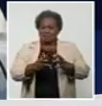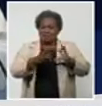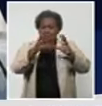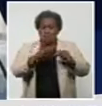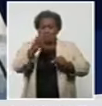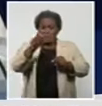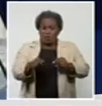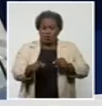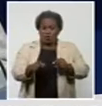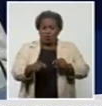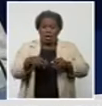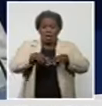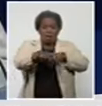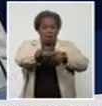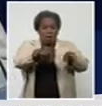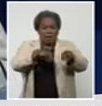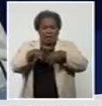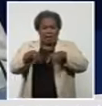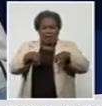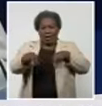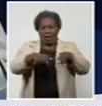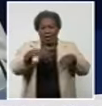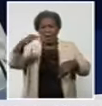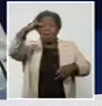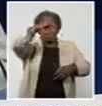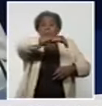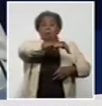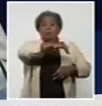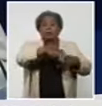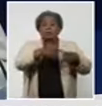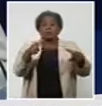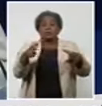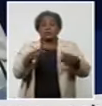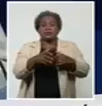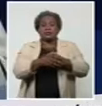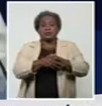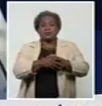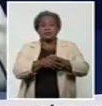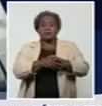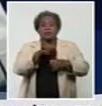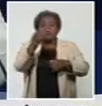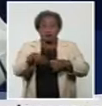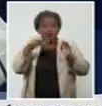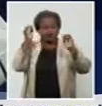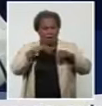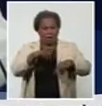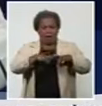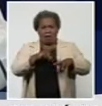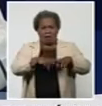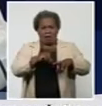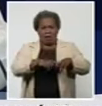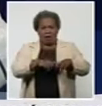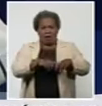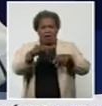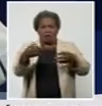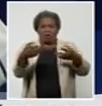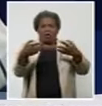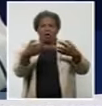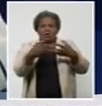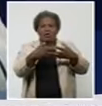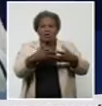personas que se mueven aquí. Y para que los compañeros que conocen La Habana, tiene que ver con la terminal de Vía